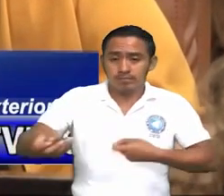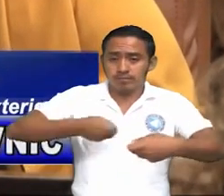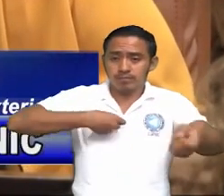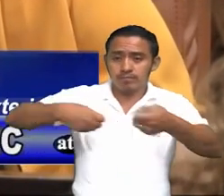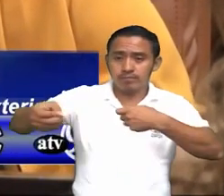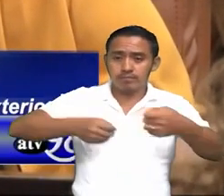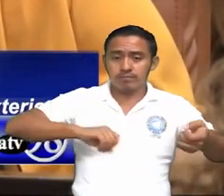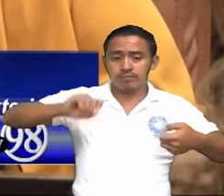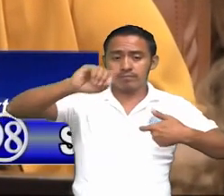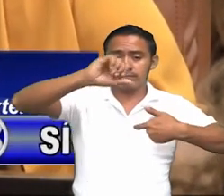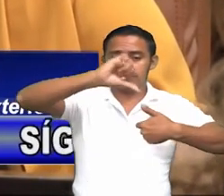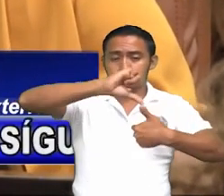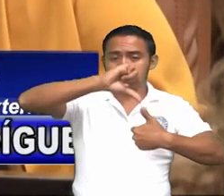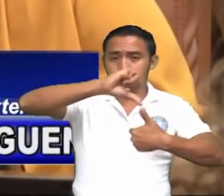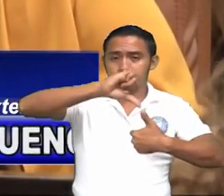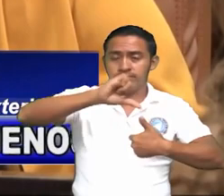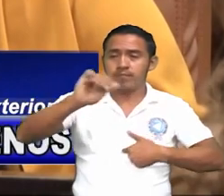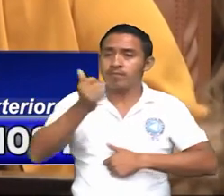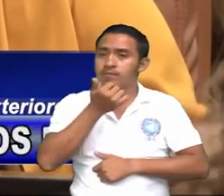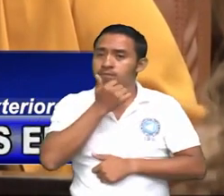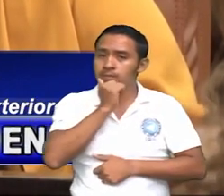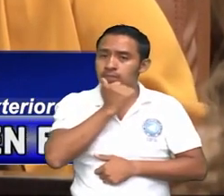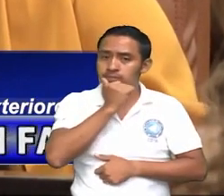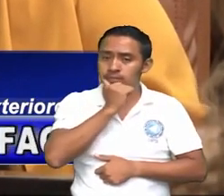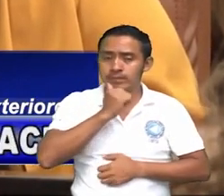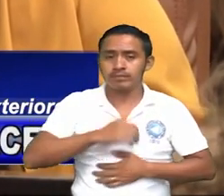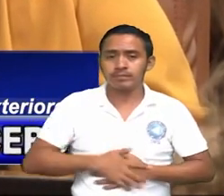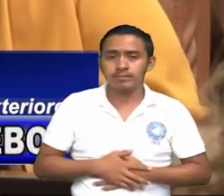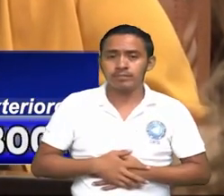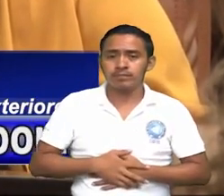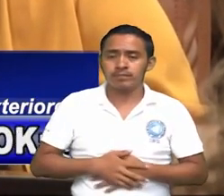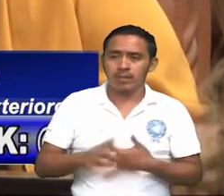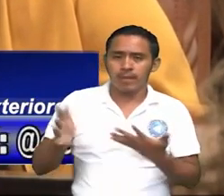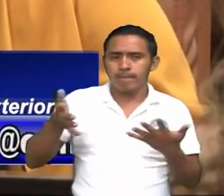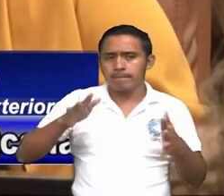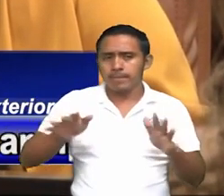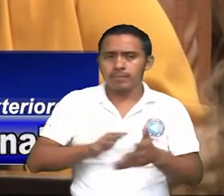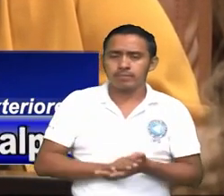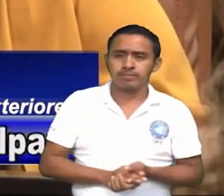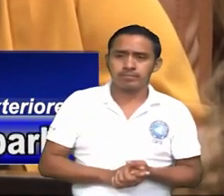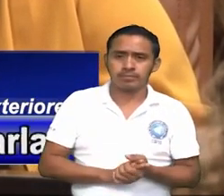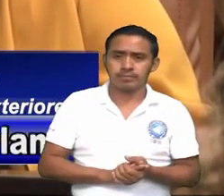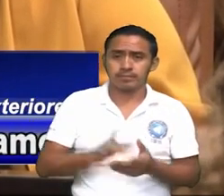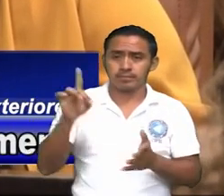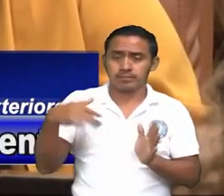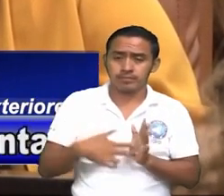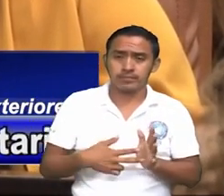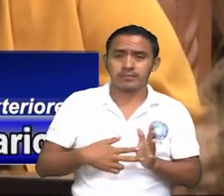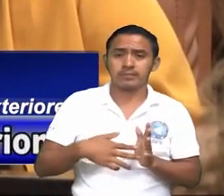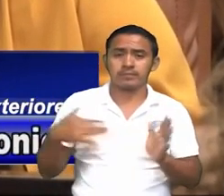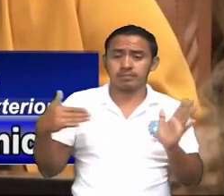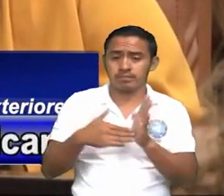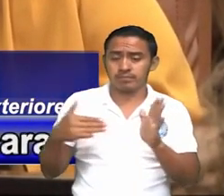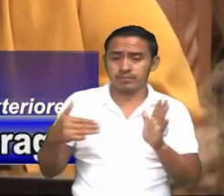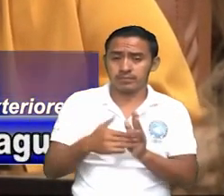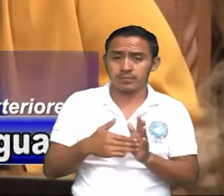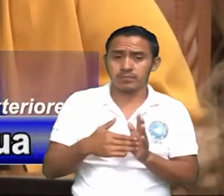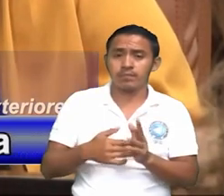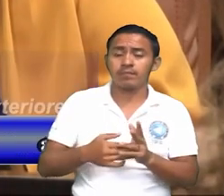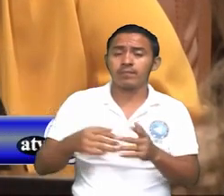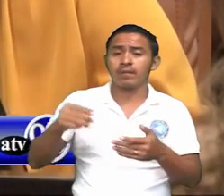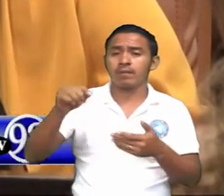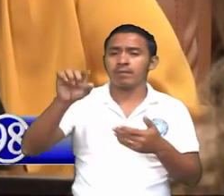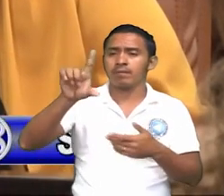entre América Central y Reino Unido rondó los 1.000 millones de libras